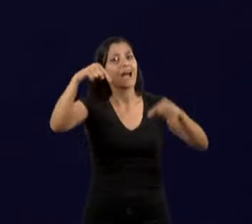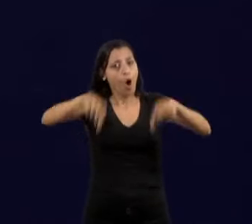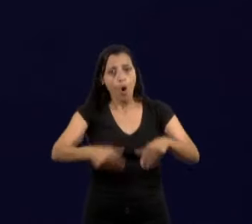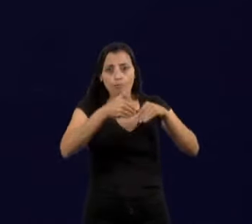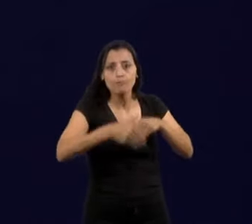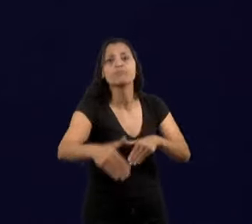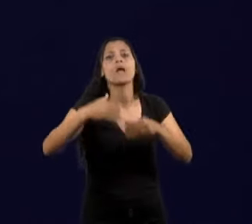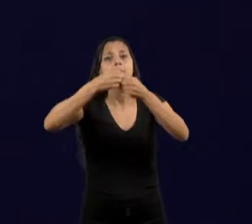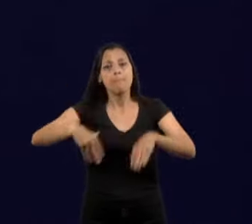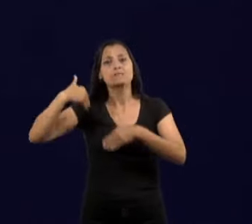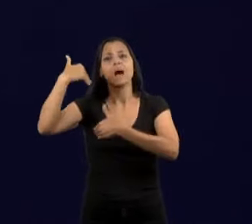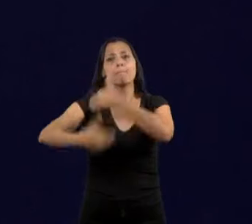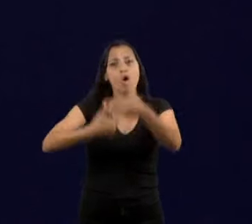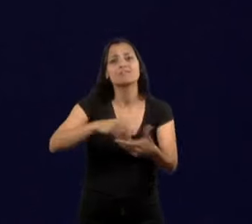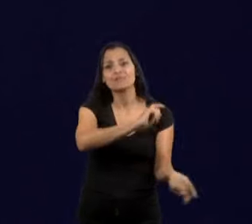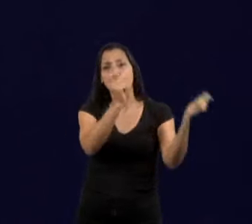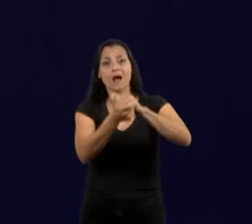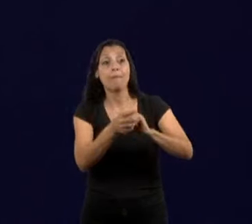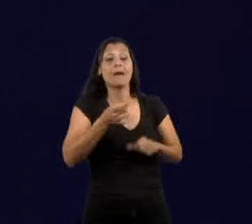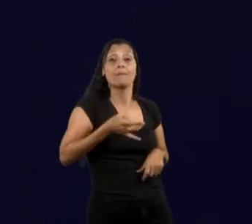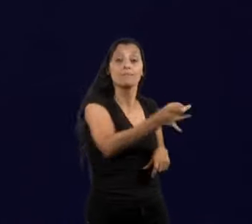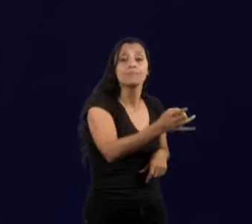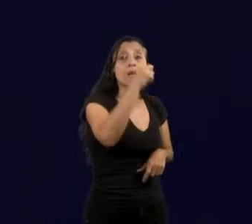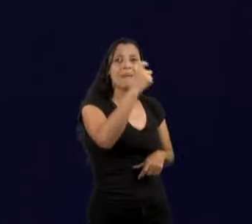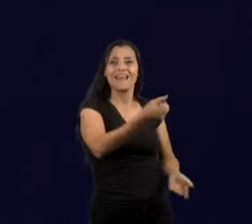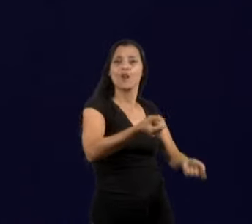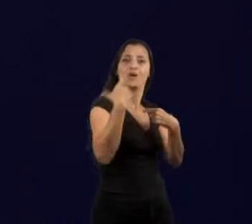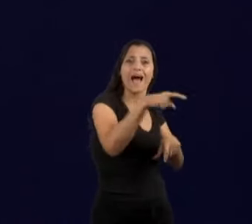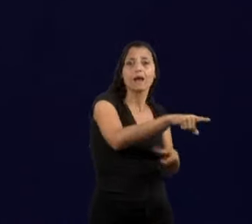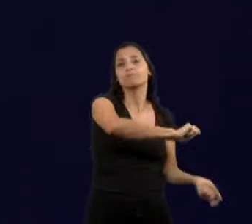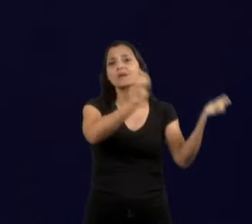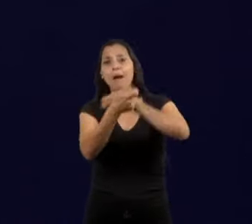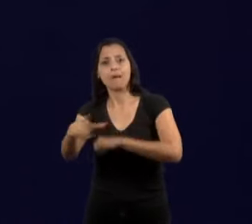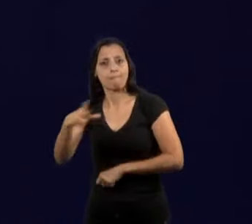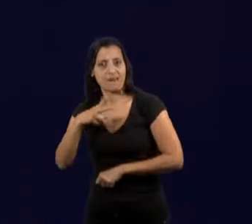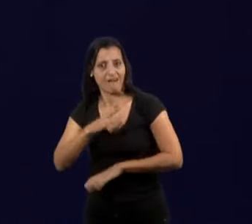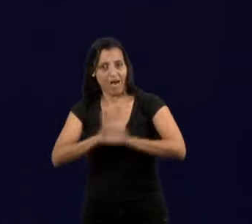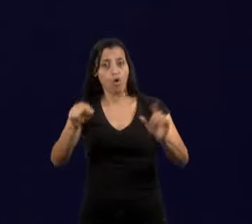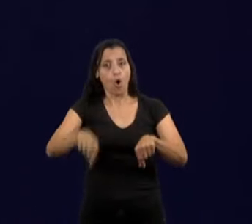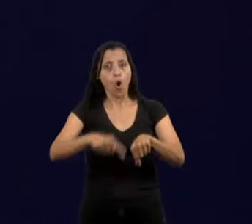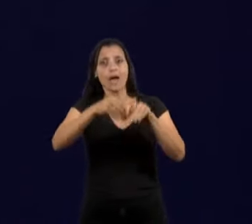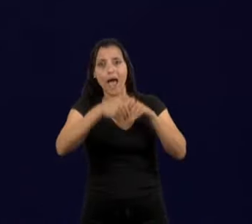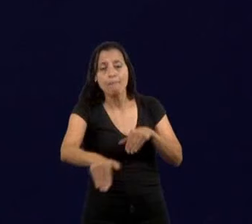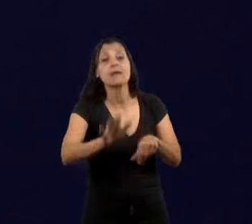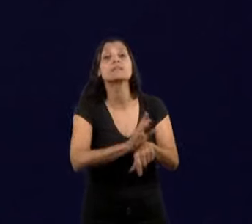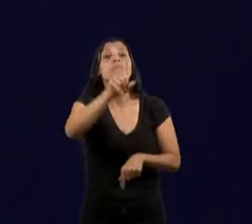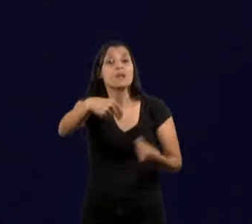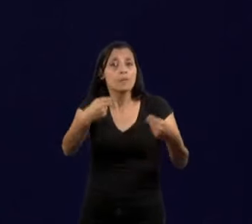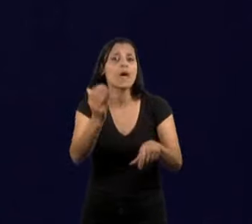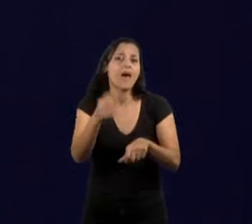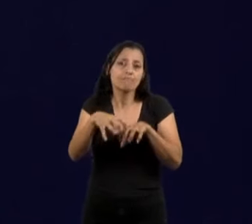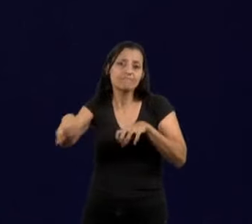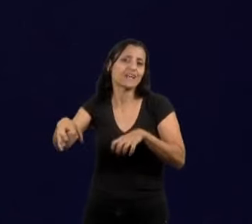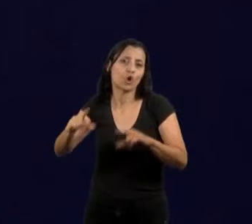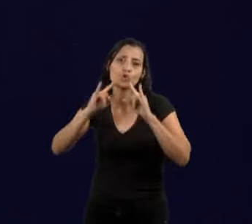adentro, bueno, están avanzando con este paso. El que está hablando ahora es Diego Chaer, que es el nuevo titular de las empresas públicas, que surgió a partir de la